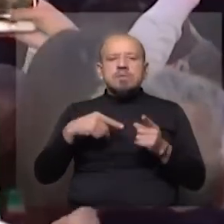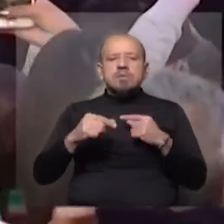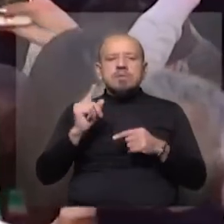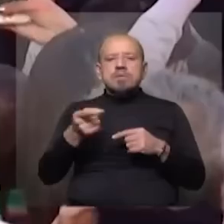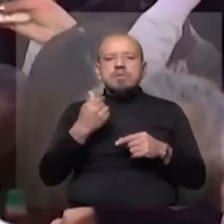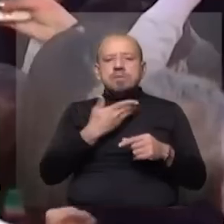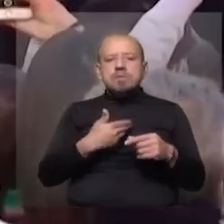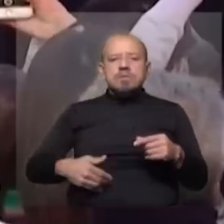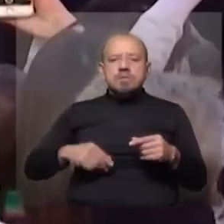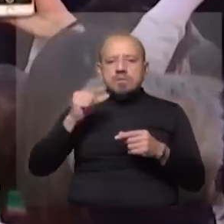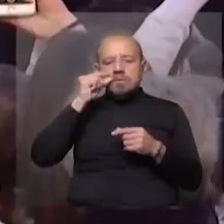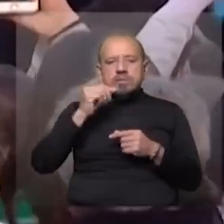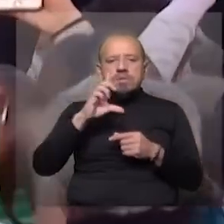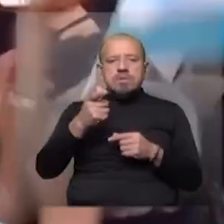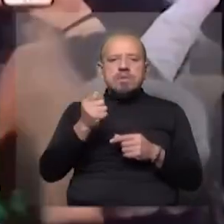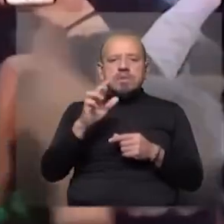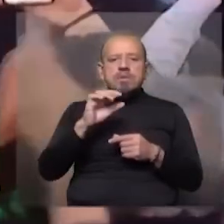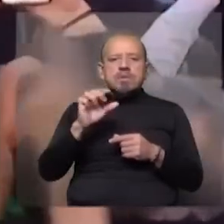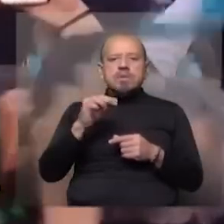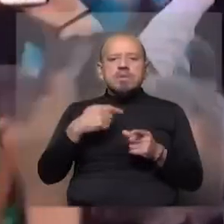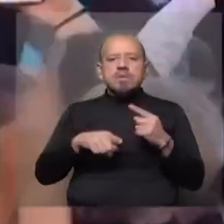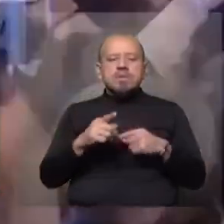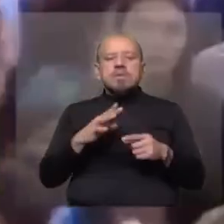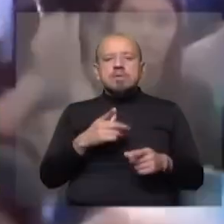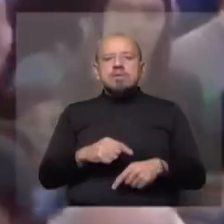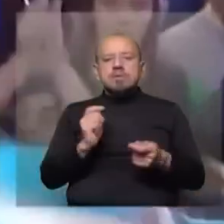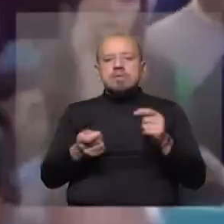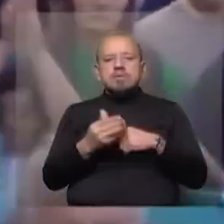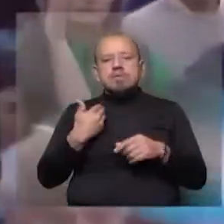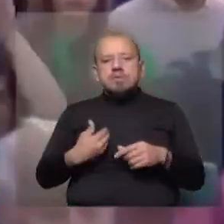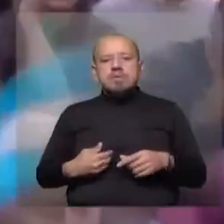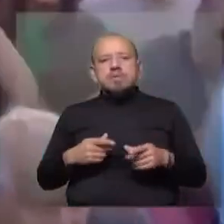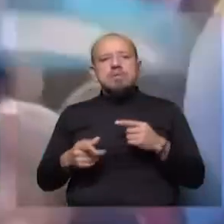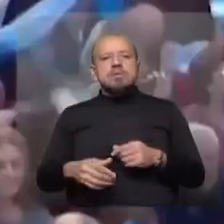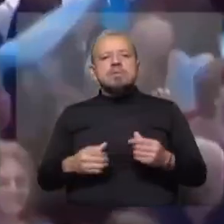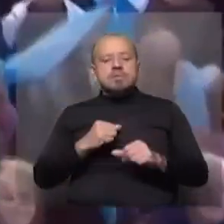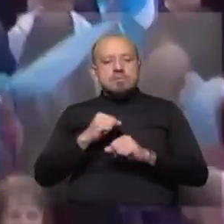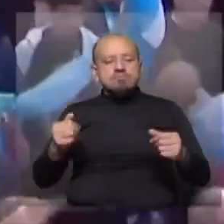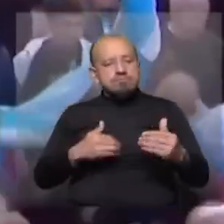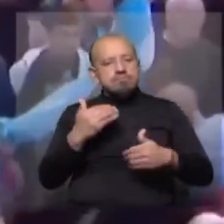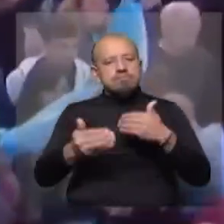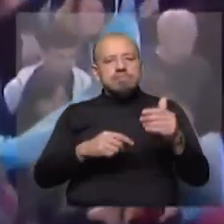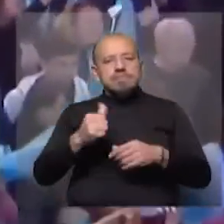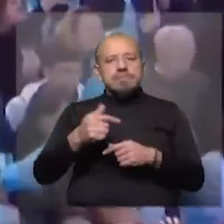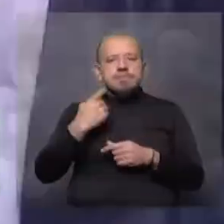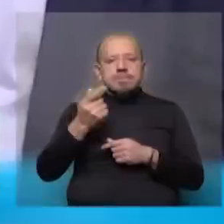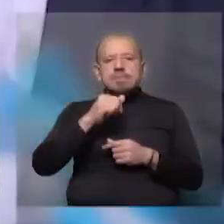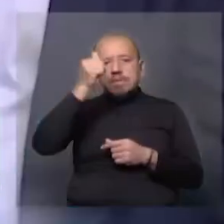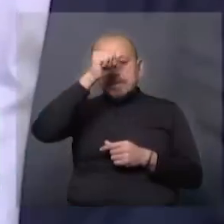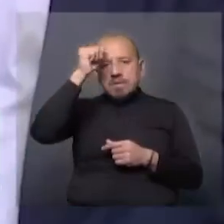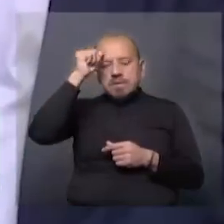Mauricio macri y Horacio Rodríguez larreta apelando a cambiar la angustia por fuerza y convicción para ganar el próximo domingo